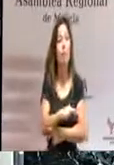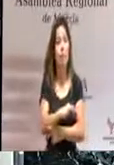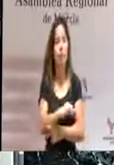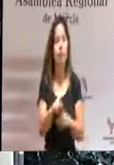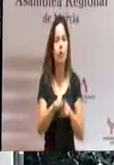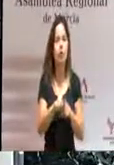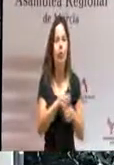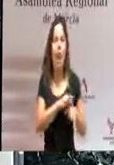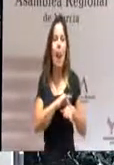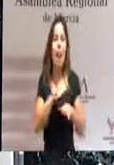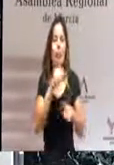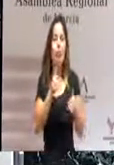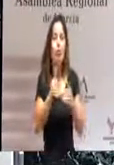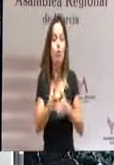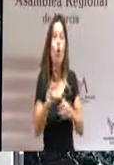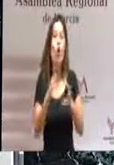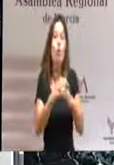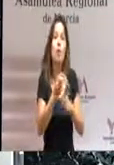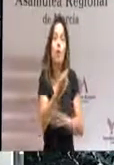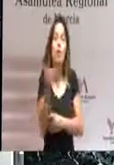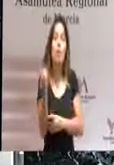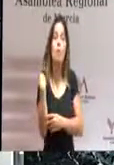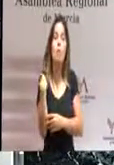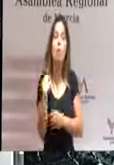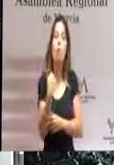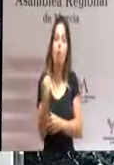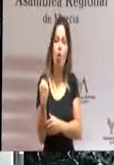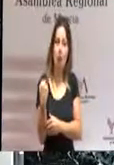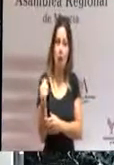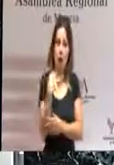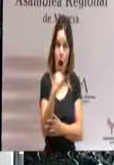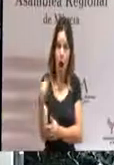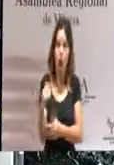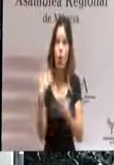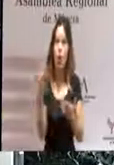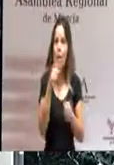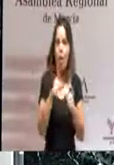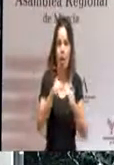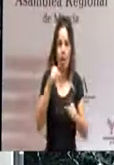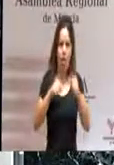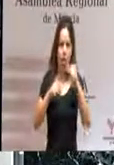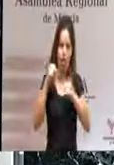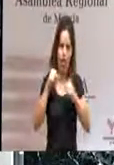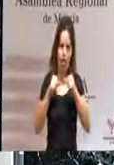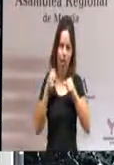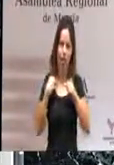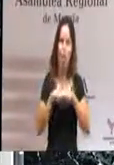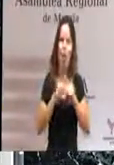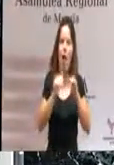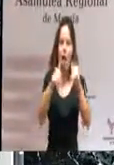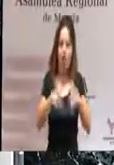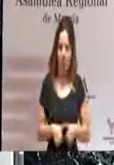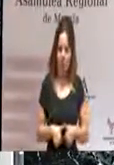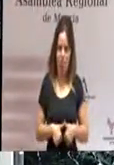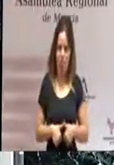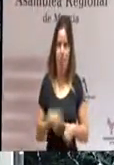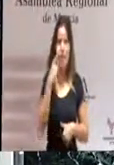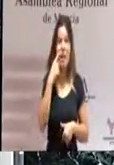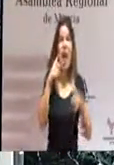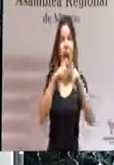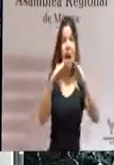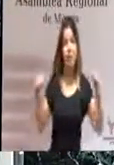dejando en este año en las comunidades donde se reparten el poder es el del retroceso el de la vuelta atrás. Miren, en Asturias